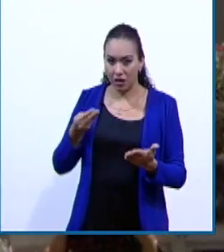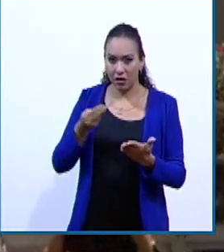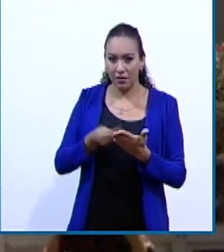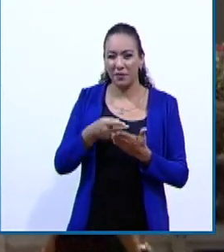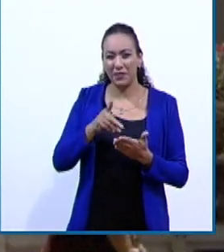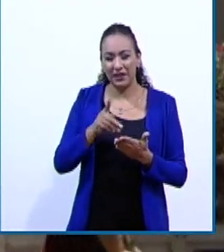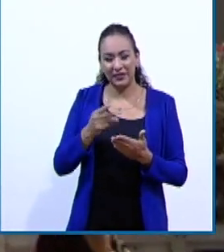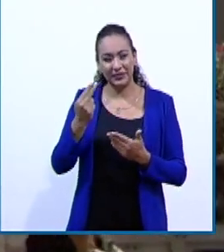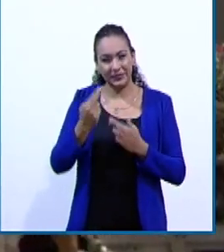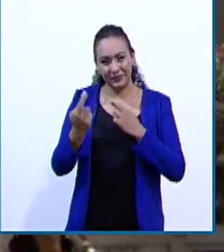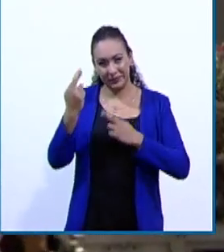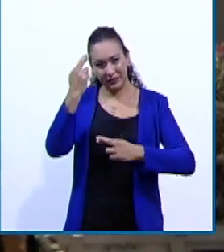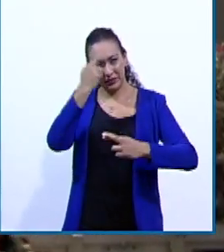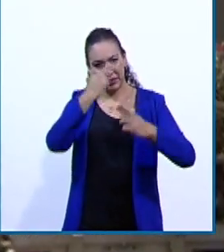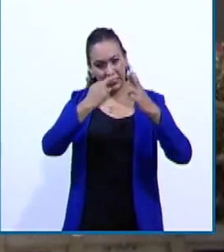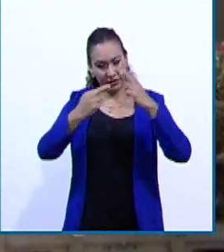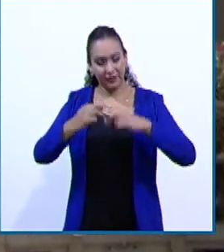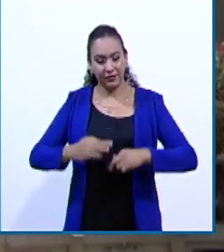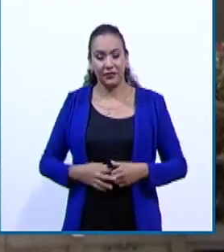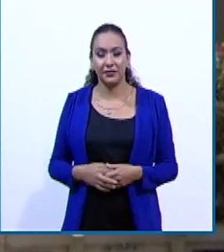formulara observaciones al decreto.